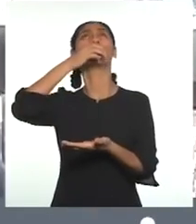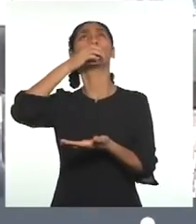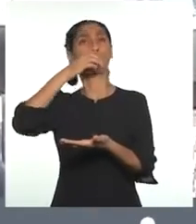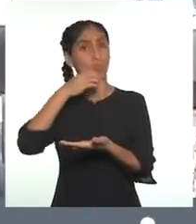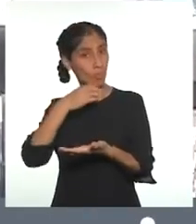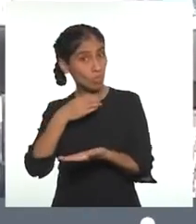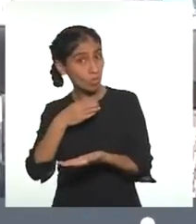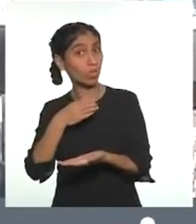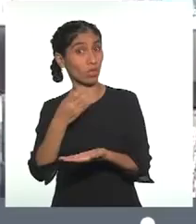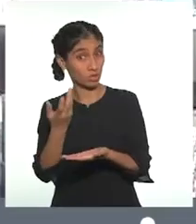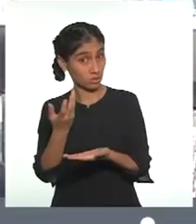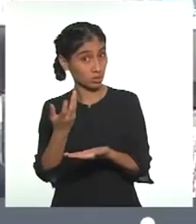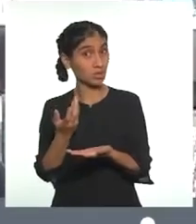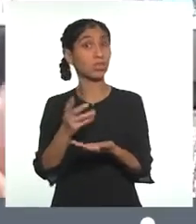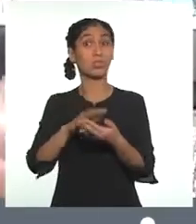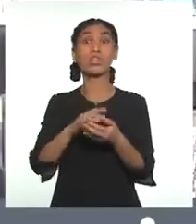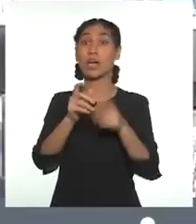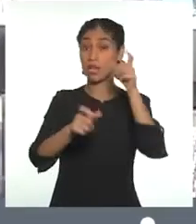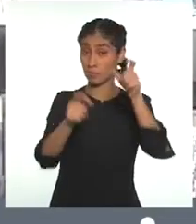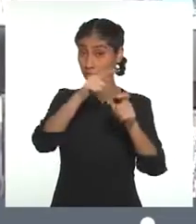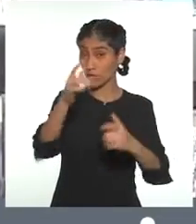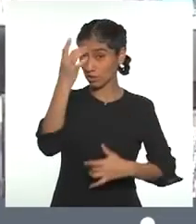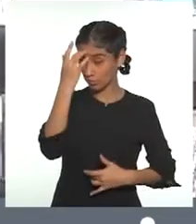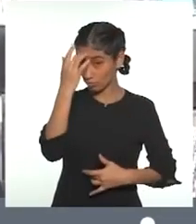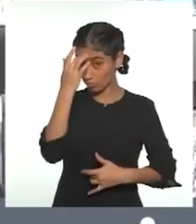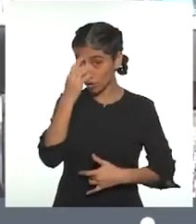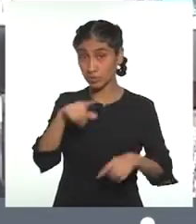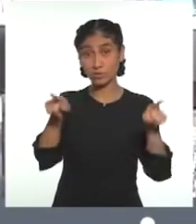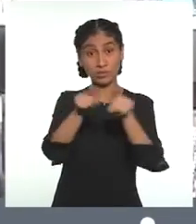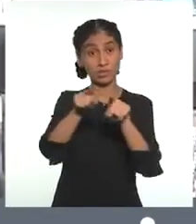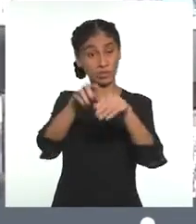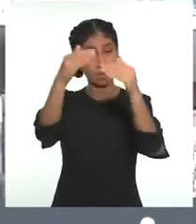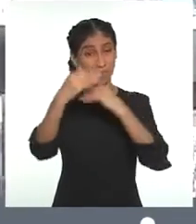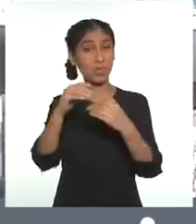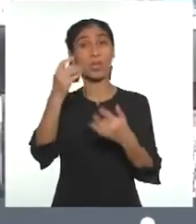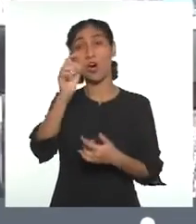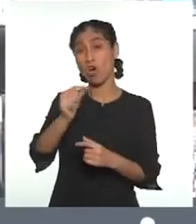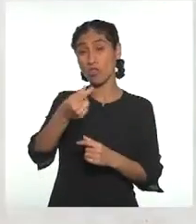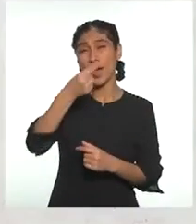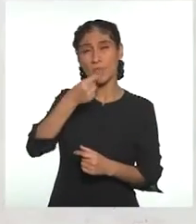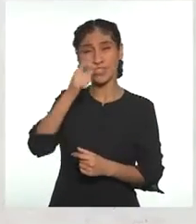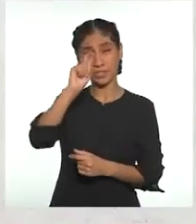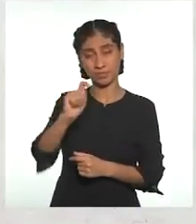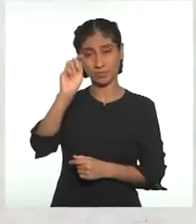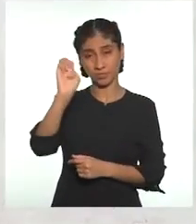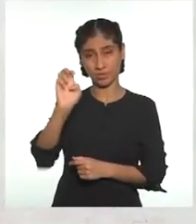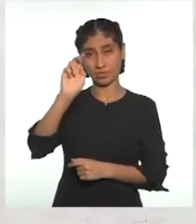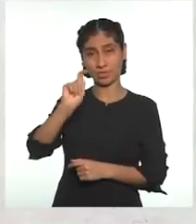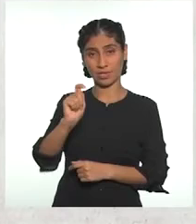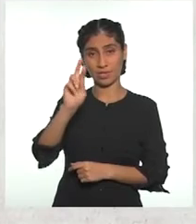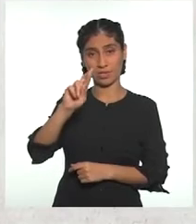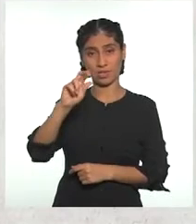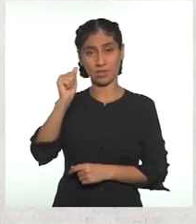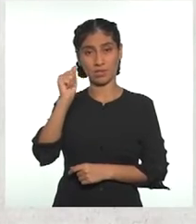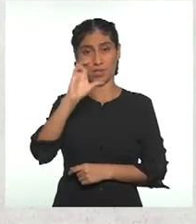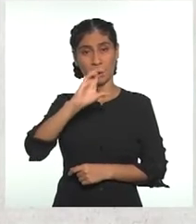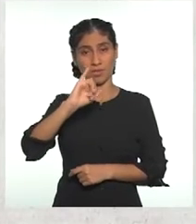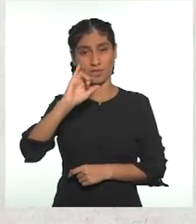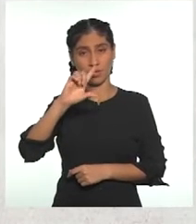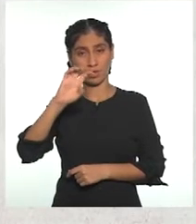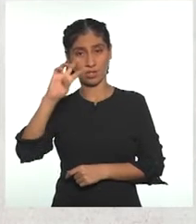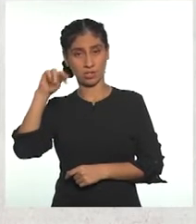esta Vibrio, se medicaba antibióticos como la tetraciclina. En los casos